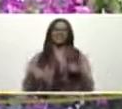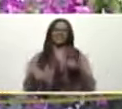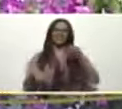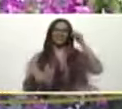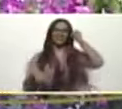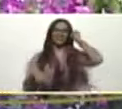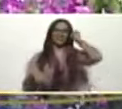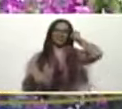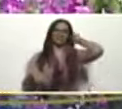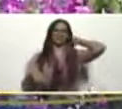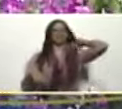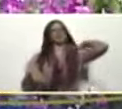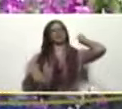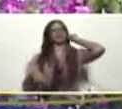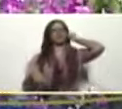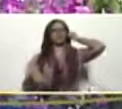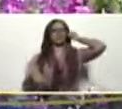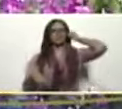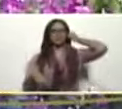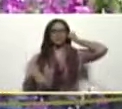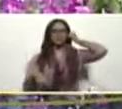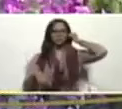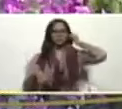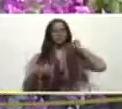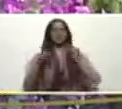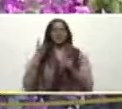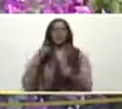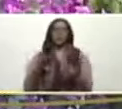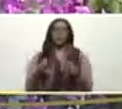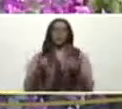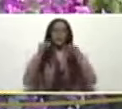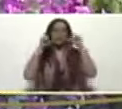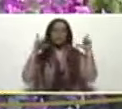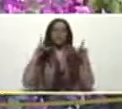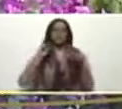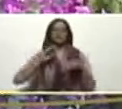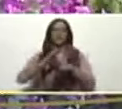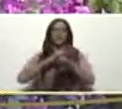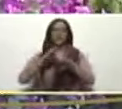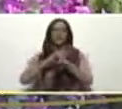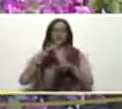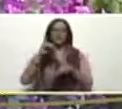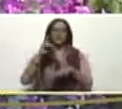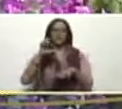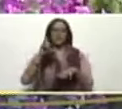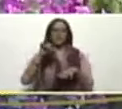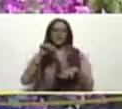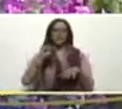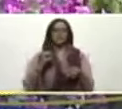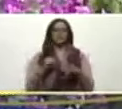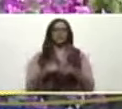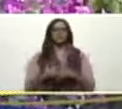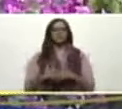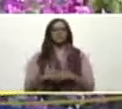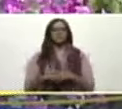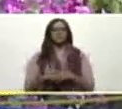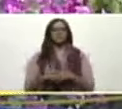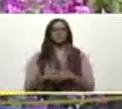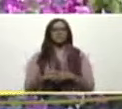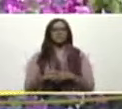De verdad es muy impresionante. Por aquí está también la ministra Delis Álvarez,